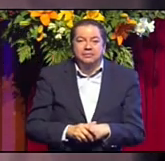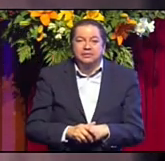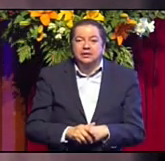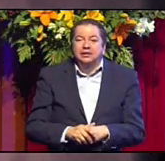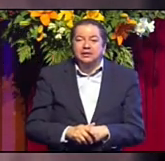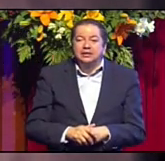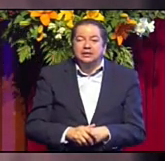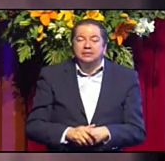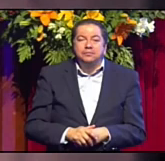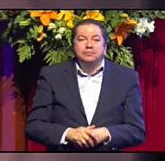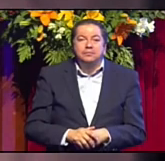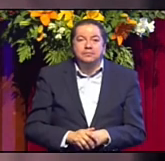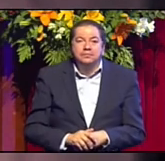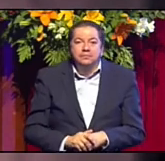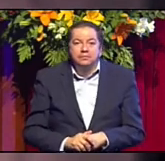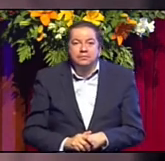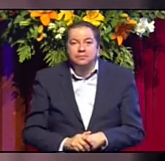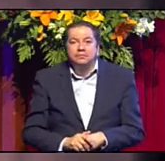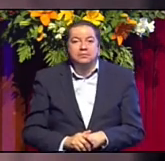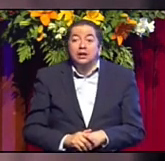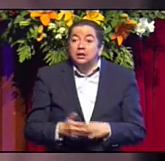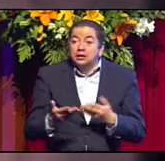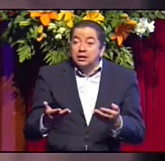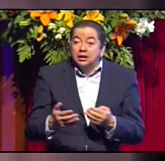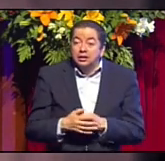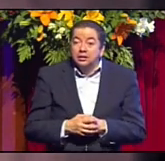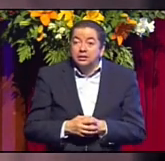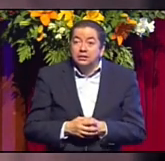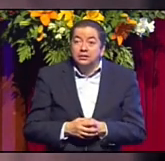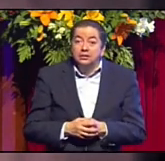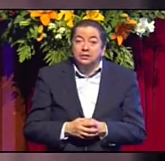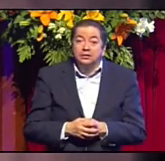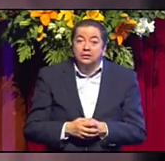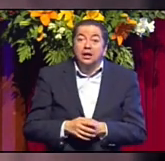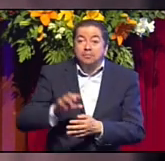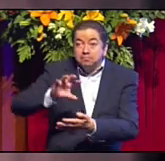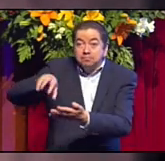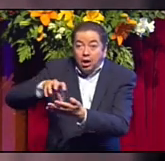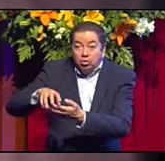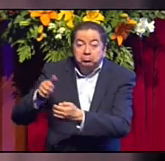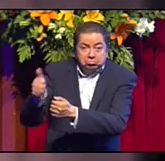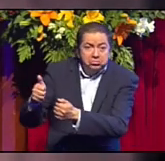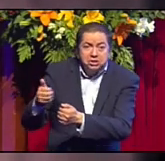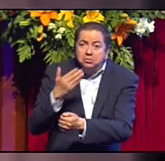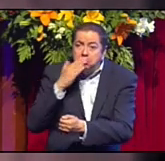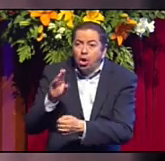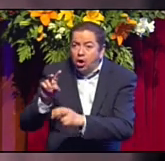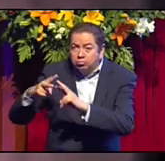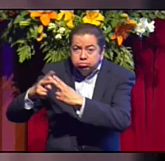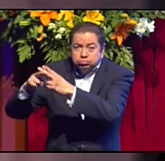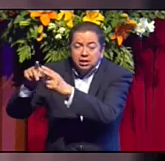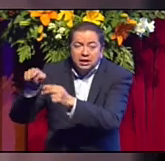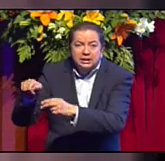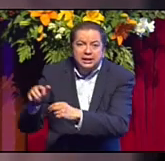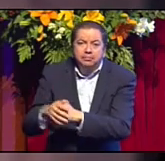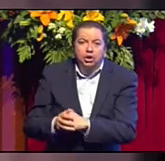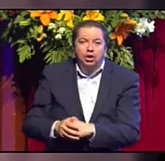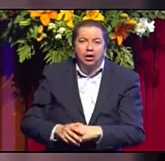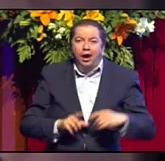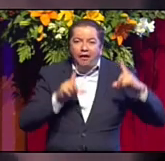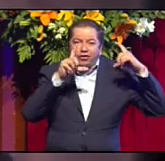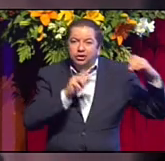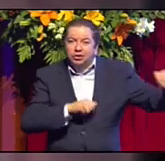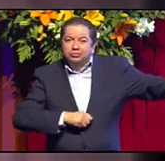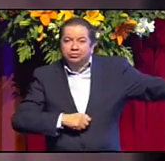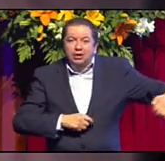Y la señal, si a nadie le parecía mejorar, malo mejorar la plaza que existía. ¿Ah? Pero no estábamos pensando en la foto, y decían,